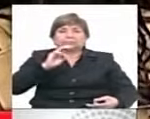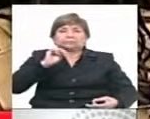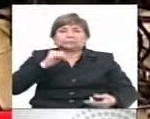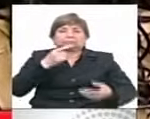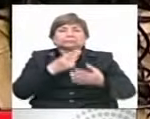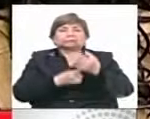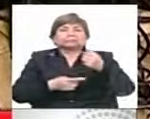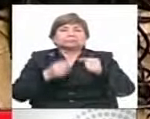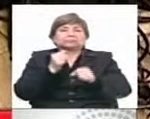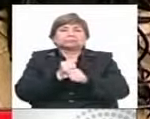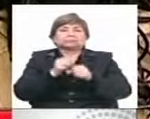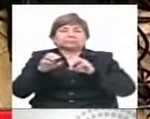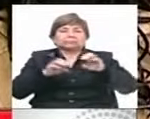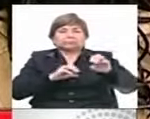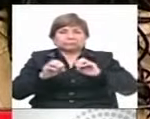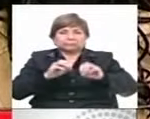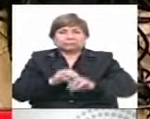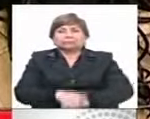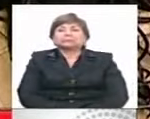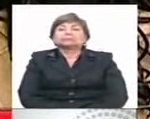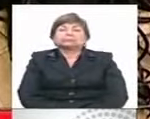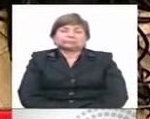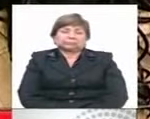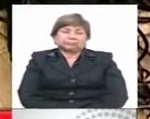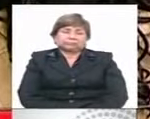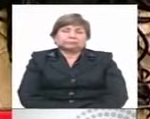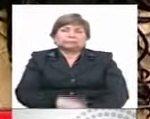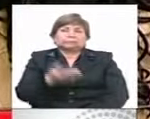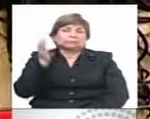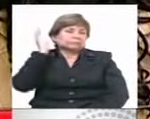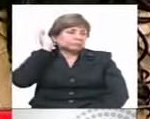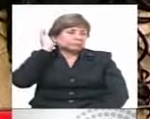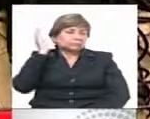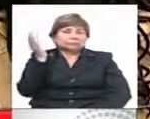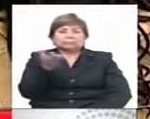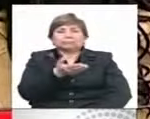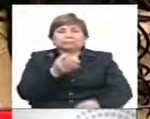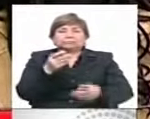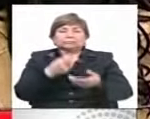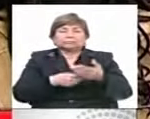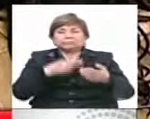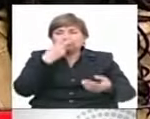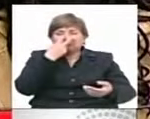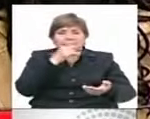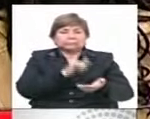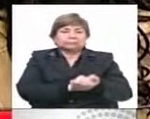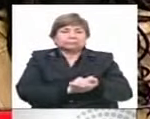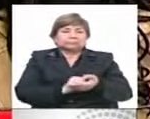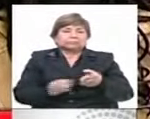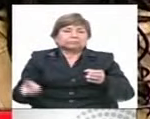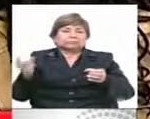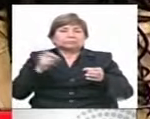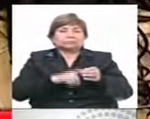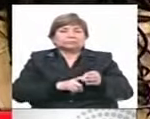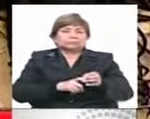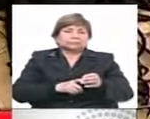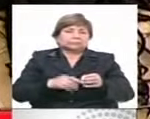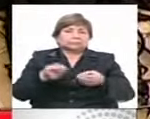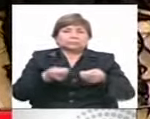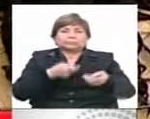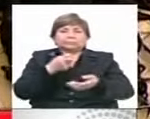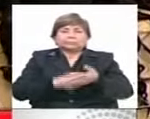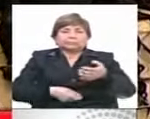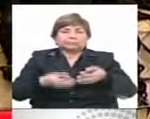confianza se construye con acciones. Escuchando su discurso, señora Premier, veo que se ha incorporado en el presupuesto